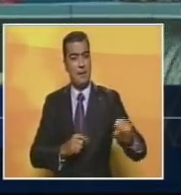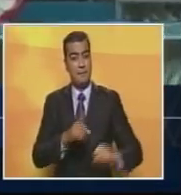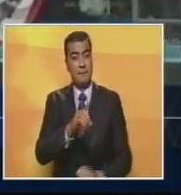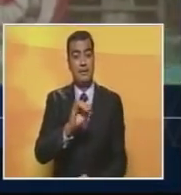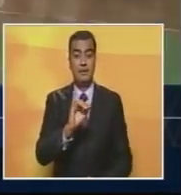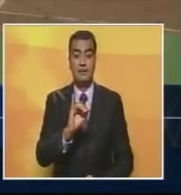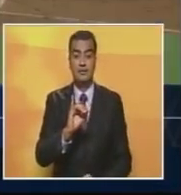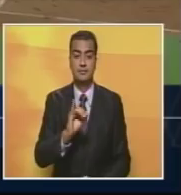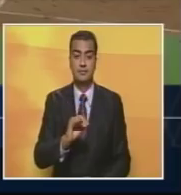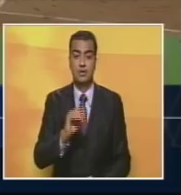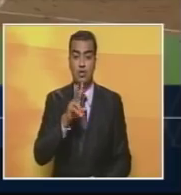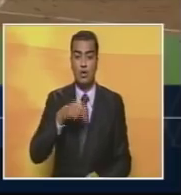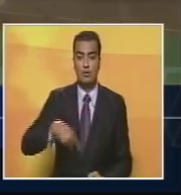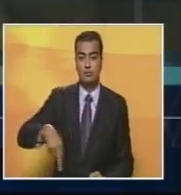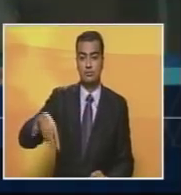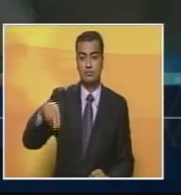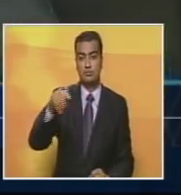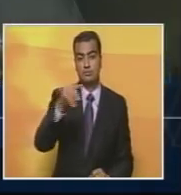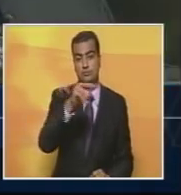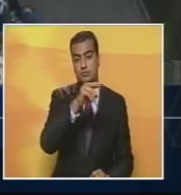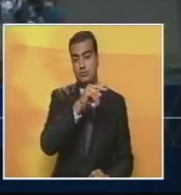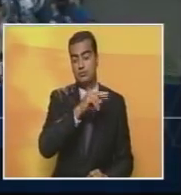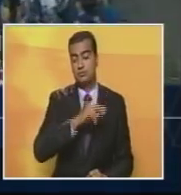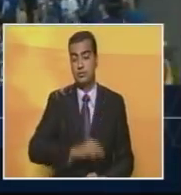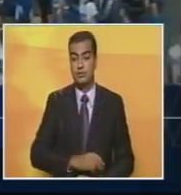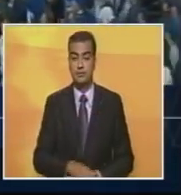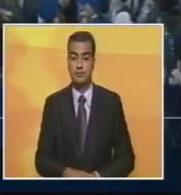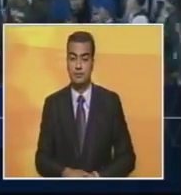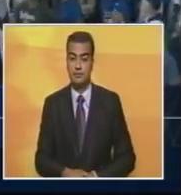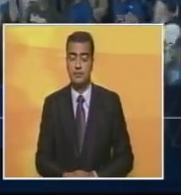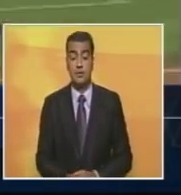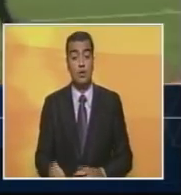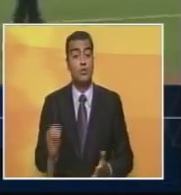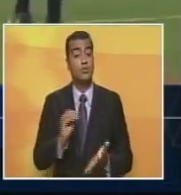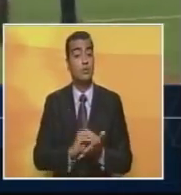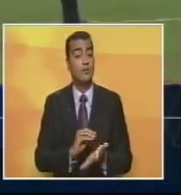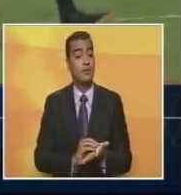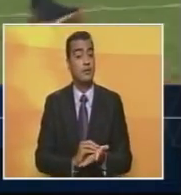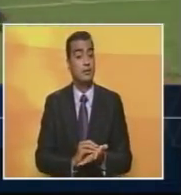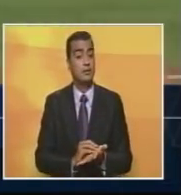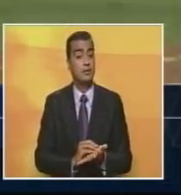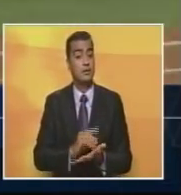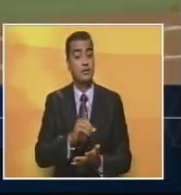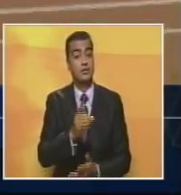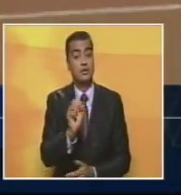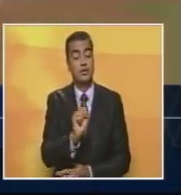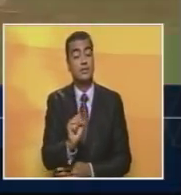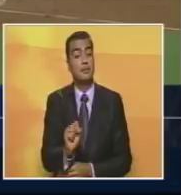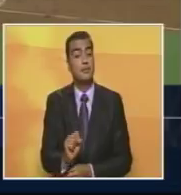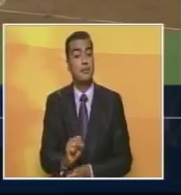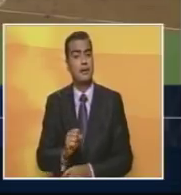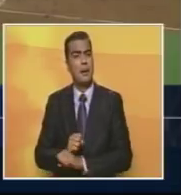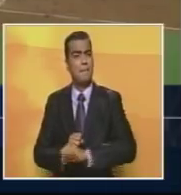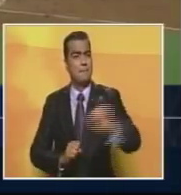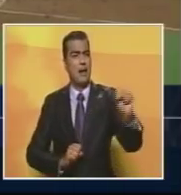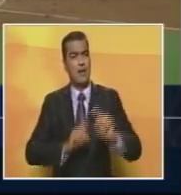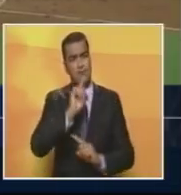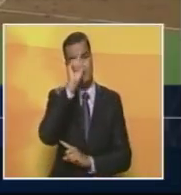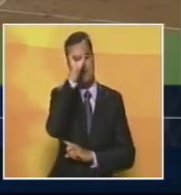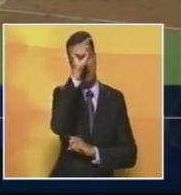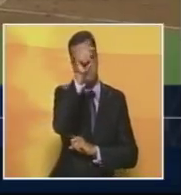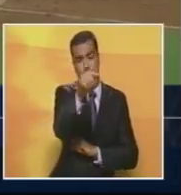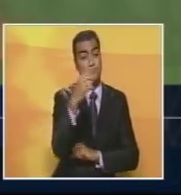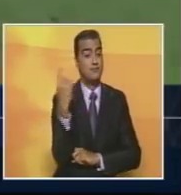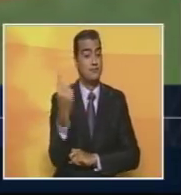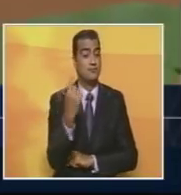inning con doble de George Springer. En la segunda otra vez apareció George Springer para sacar la bola del parque